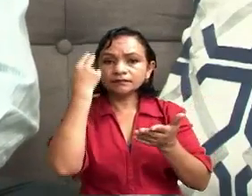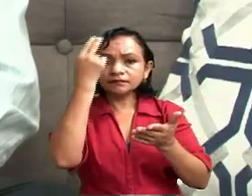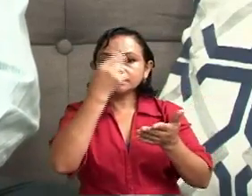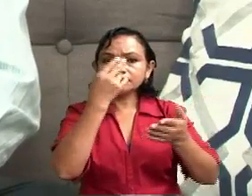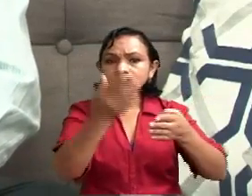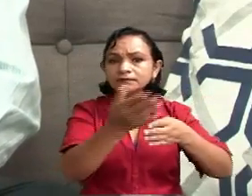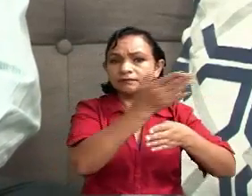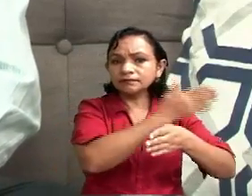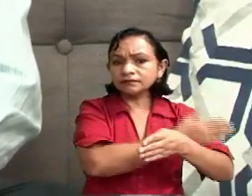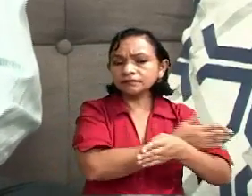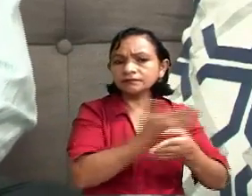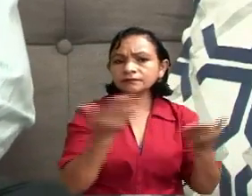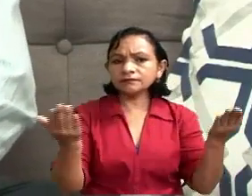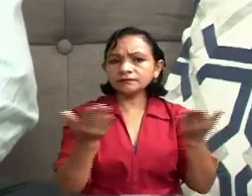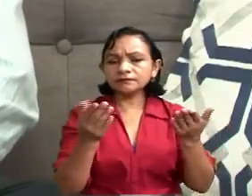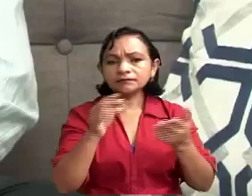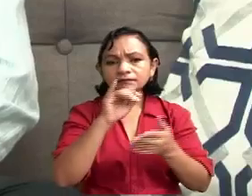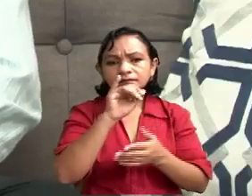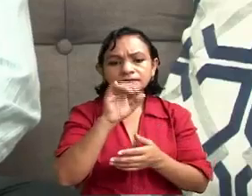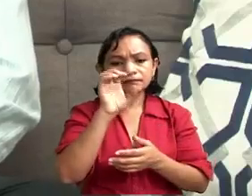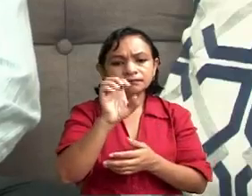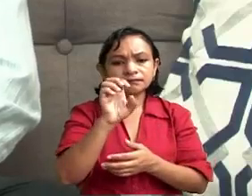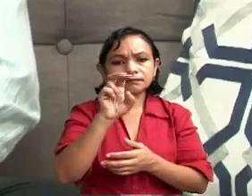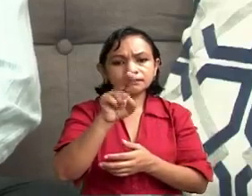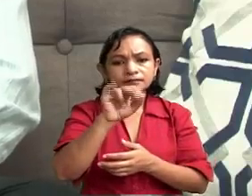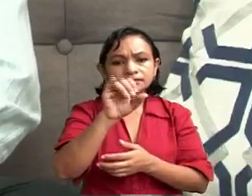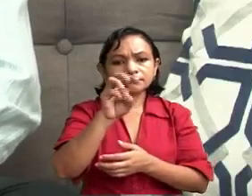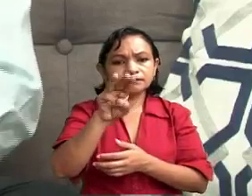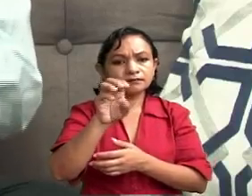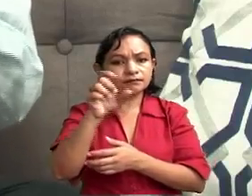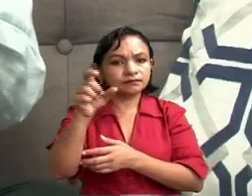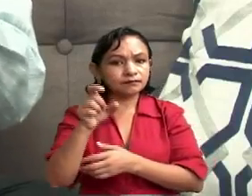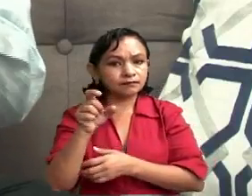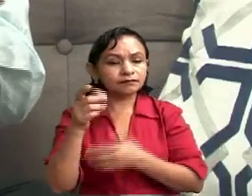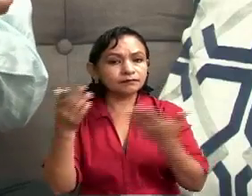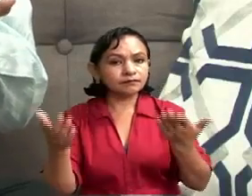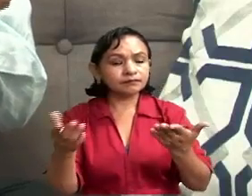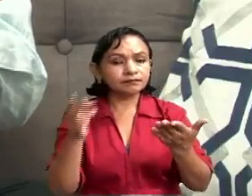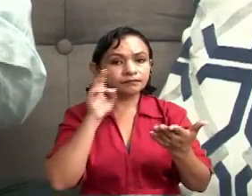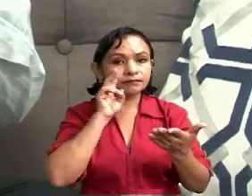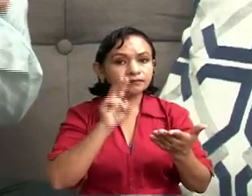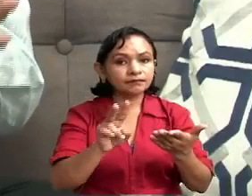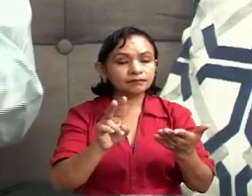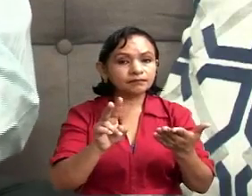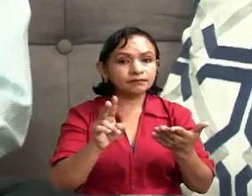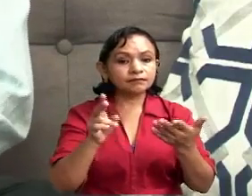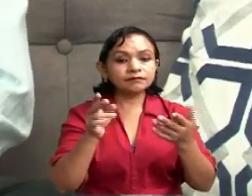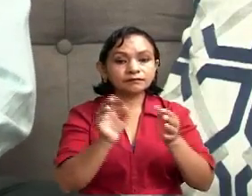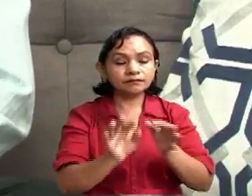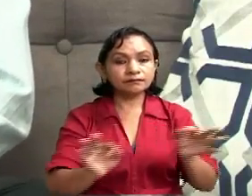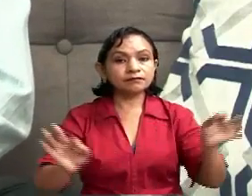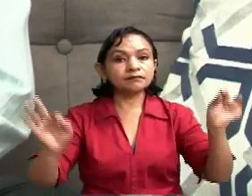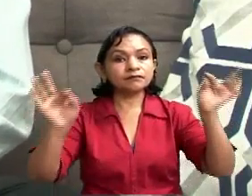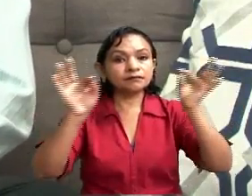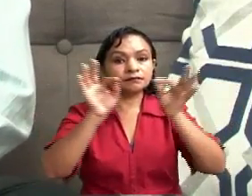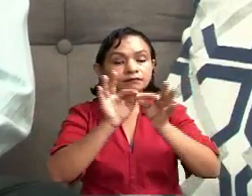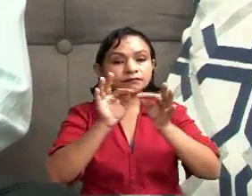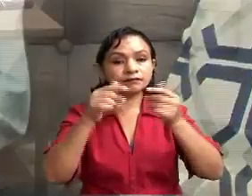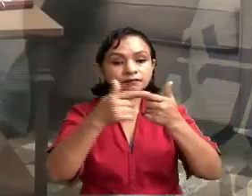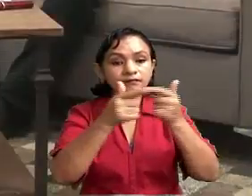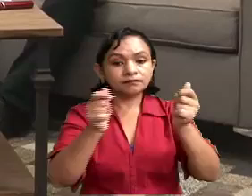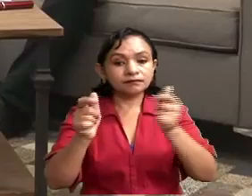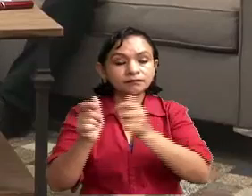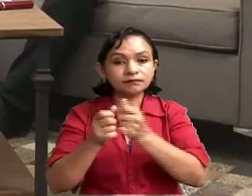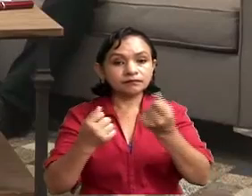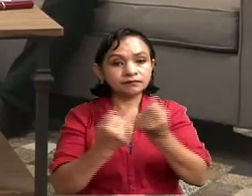rato sobre Enimex. Este es un tema que tiene que ver con las prioridades hacia el sector